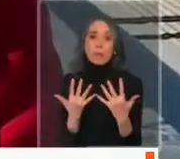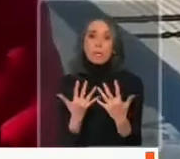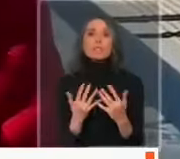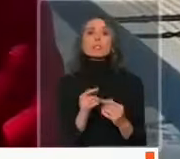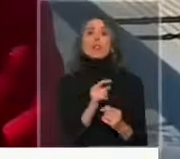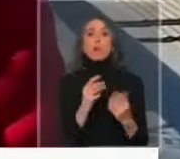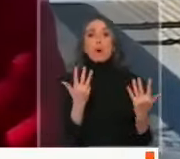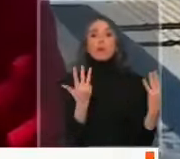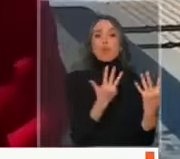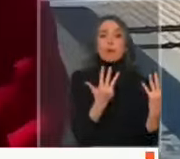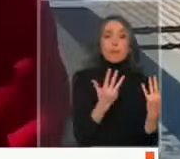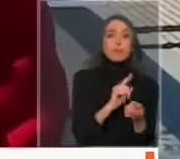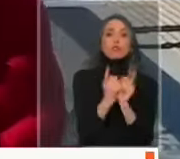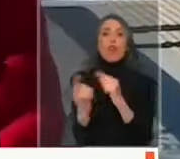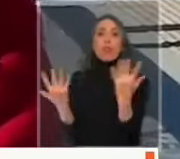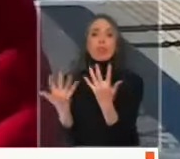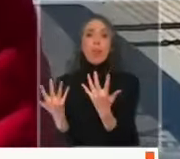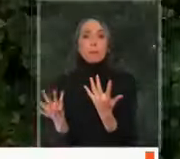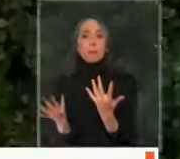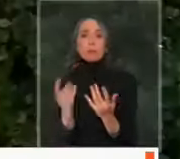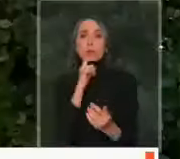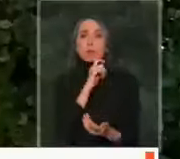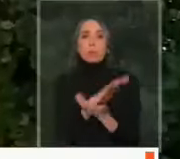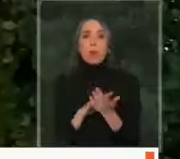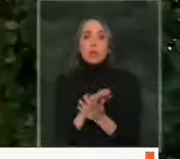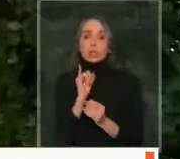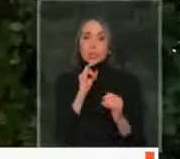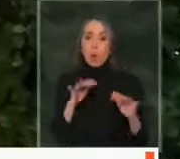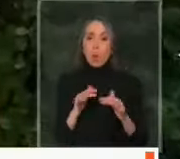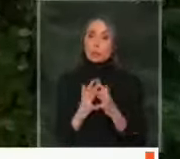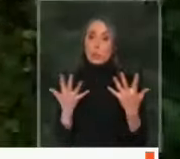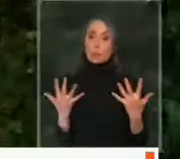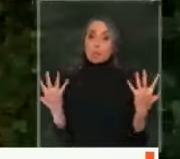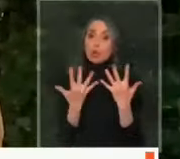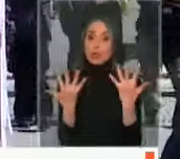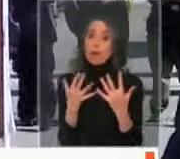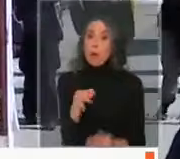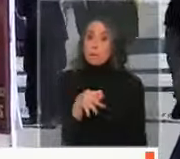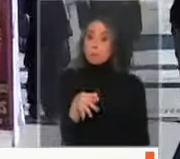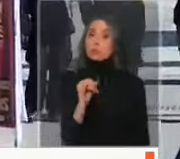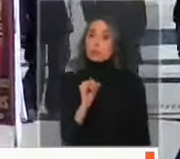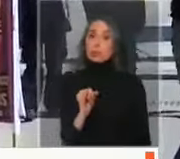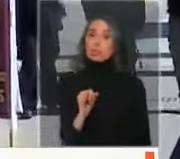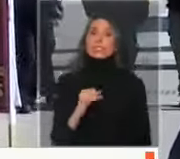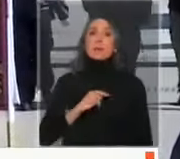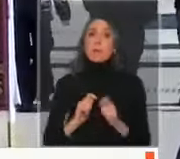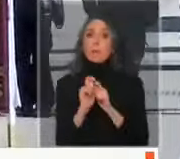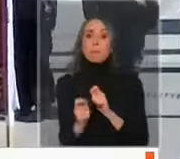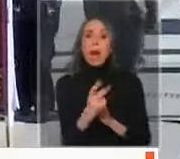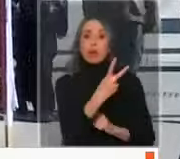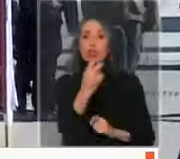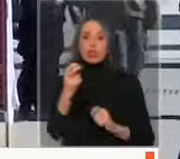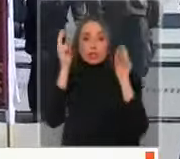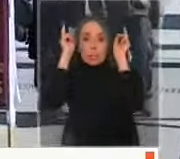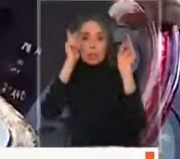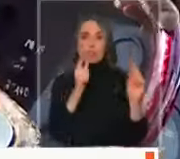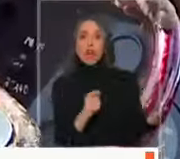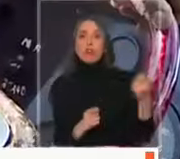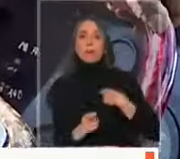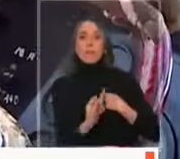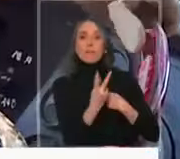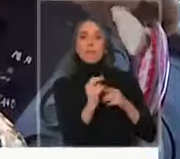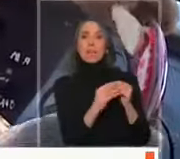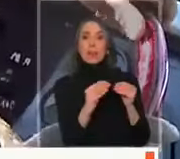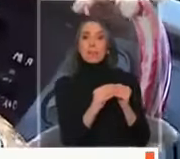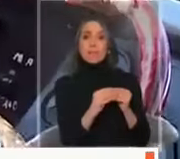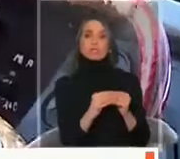redondear todos los precios. Se ocupa harto la moneda de 10 pesos. Que siempre que pago con 200, el micrero nunca me devuelve los 20.